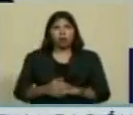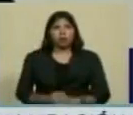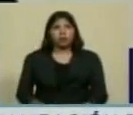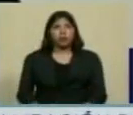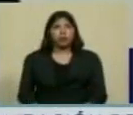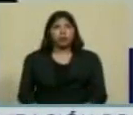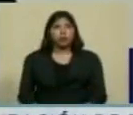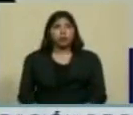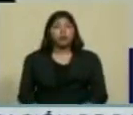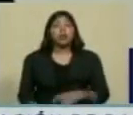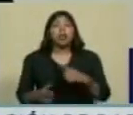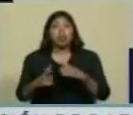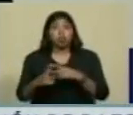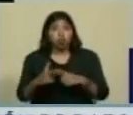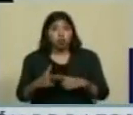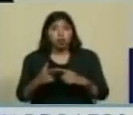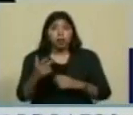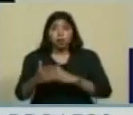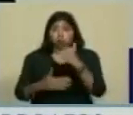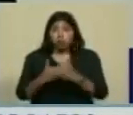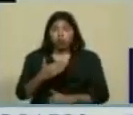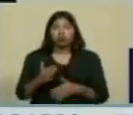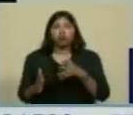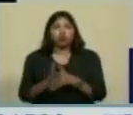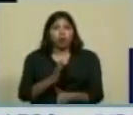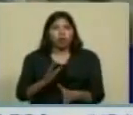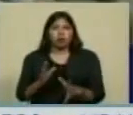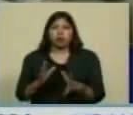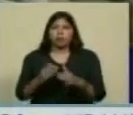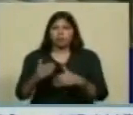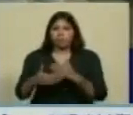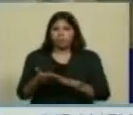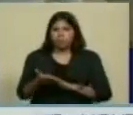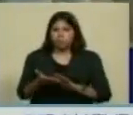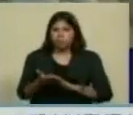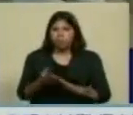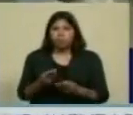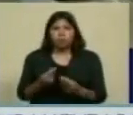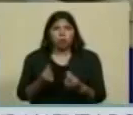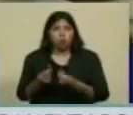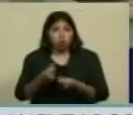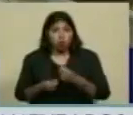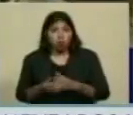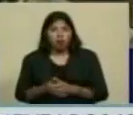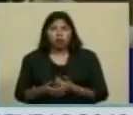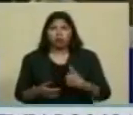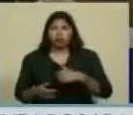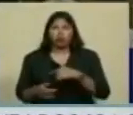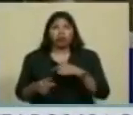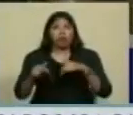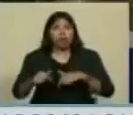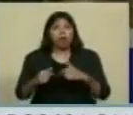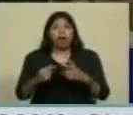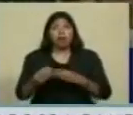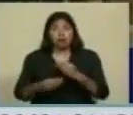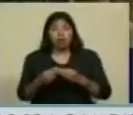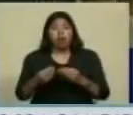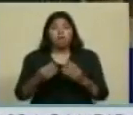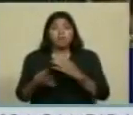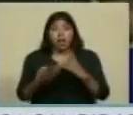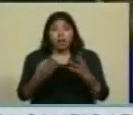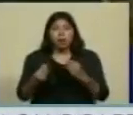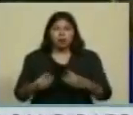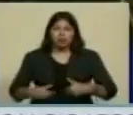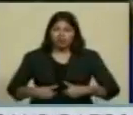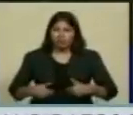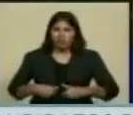de recuperación y prosperidad económica, esta feria se realiza con toda la fuerza y el compromiso de